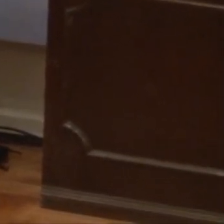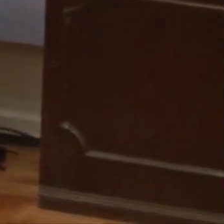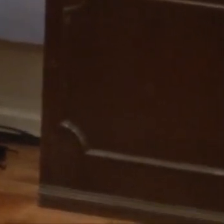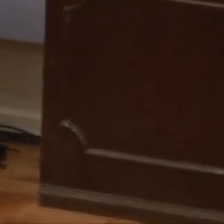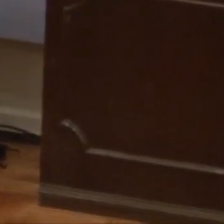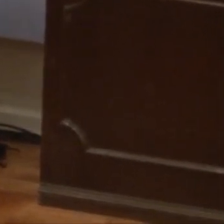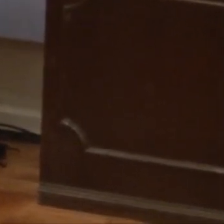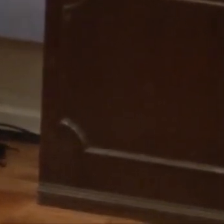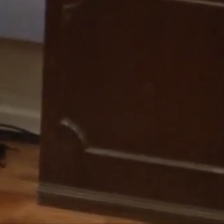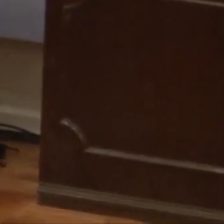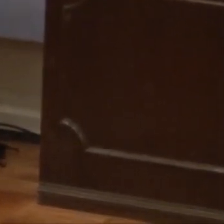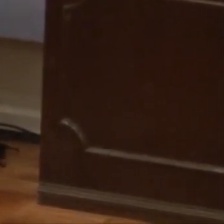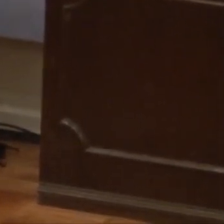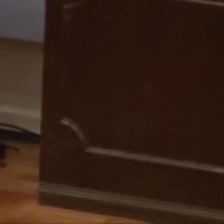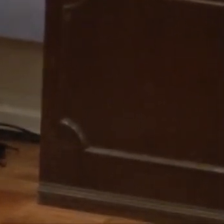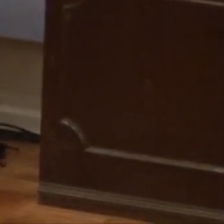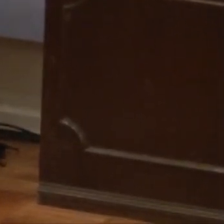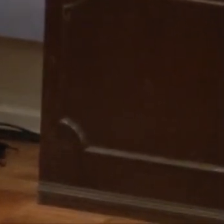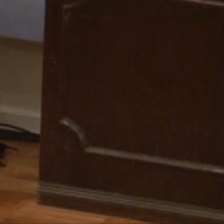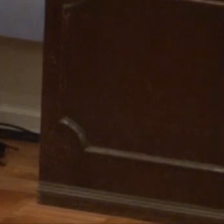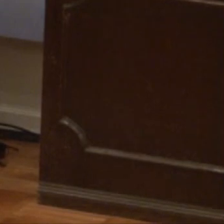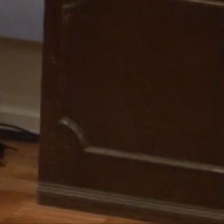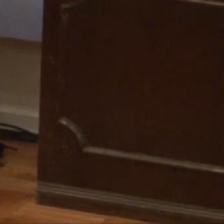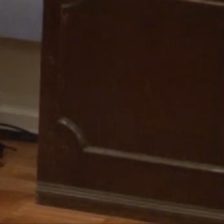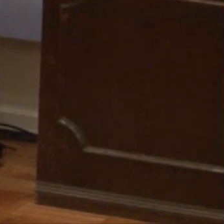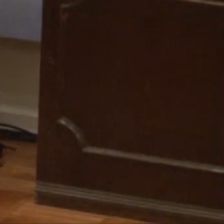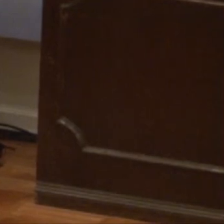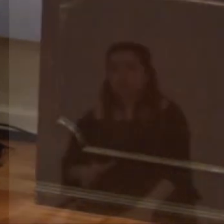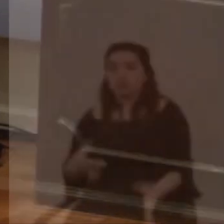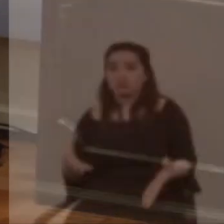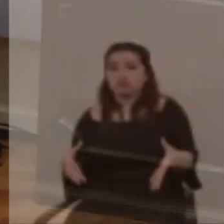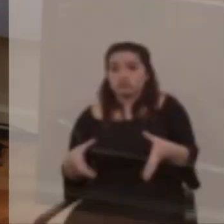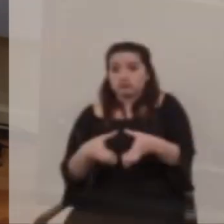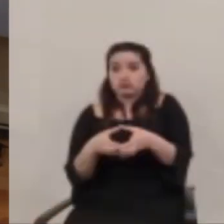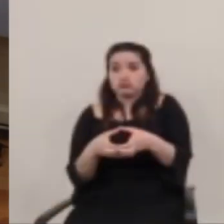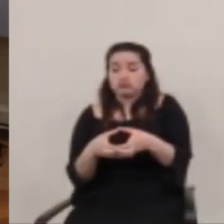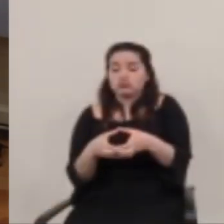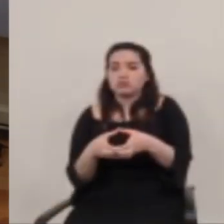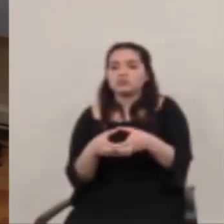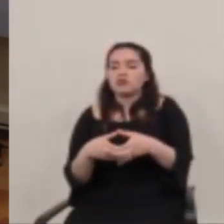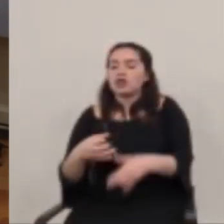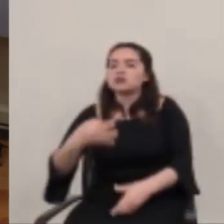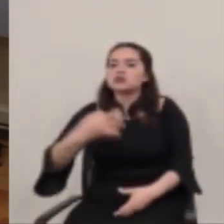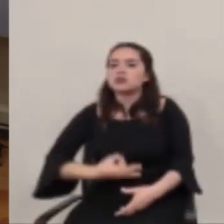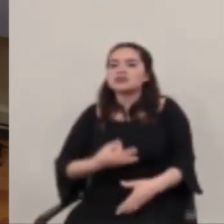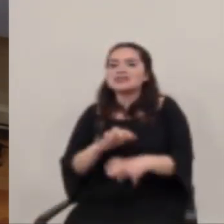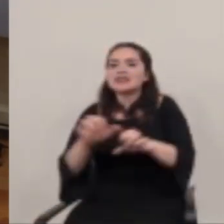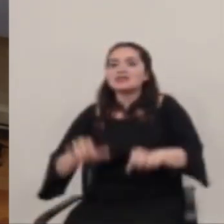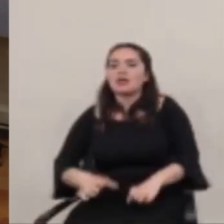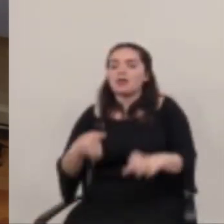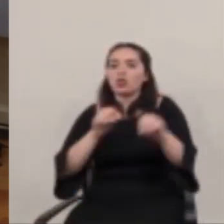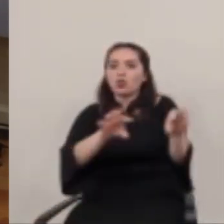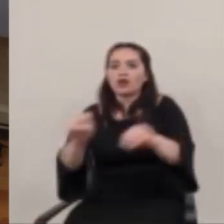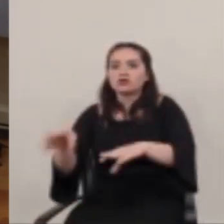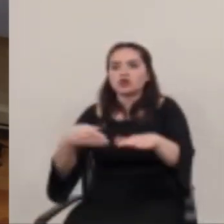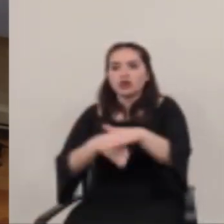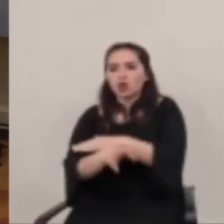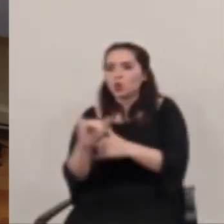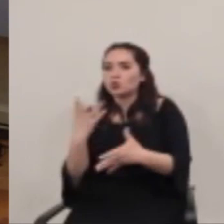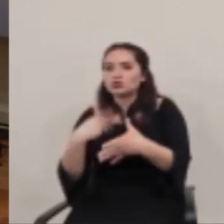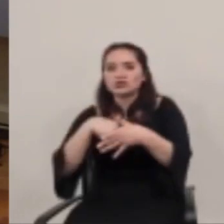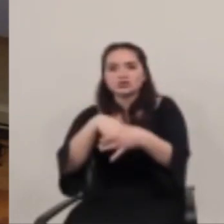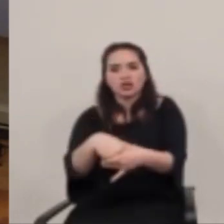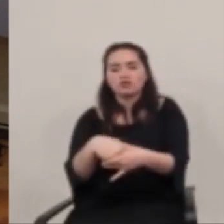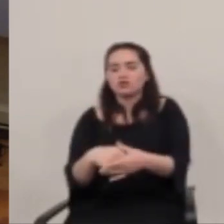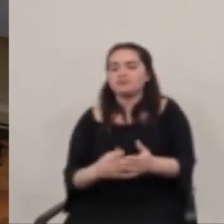2008, establece que los Estados parte asegurarán un sistema de educación inclusivo a todos los niveles, así